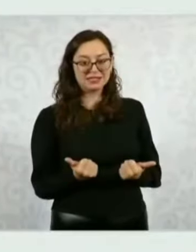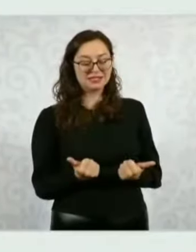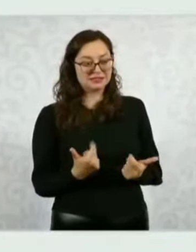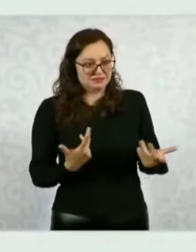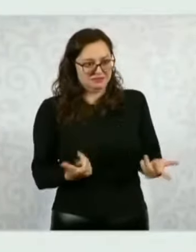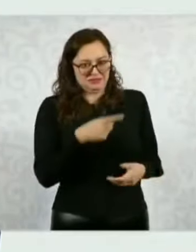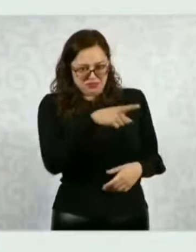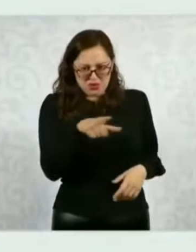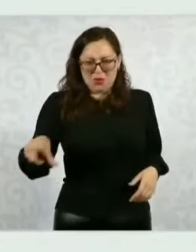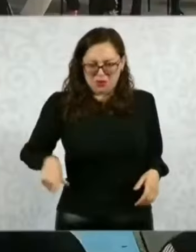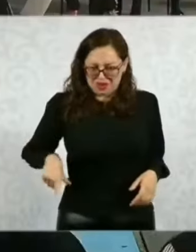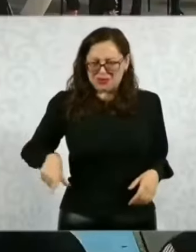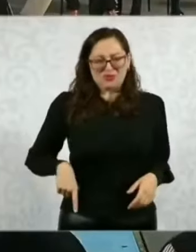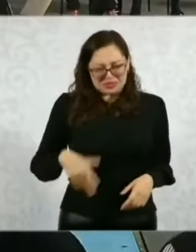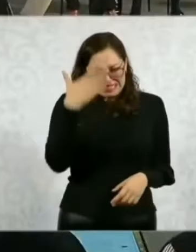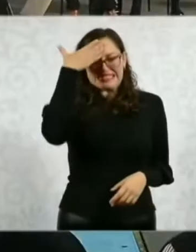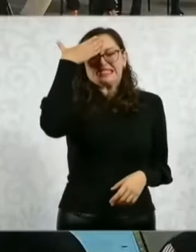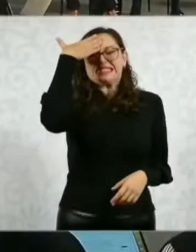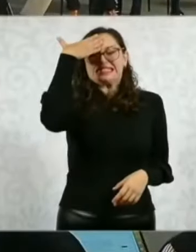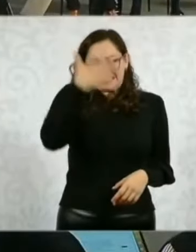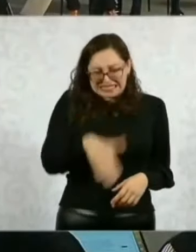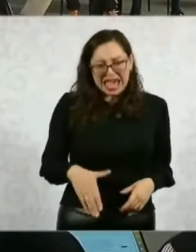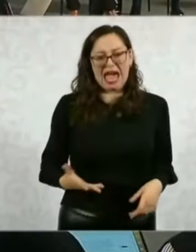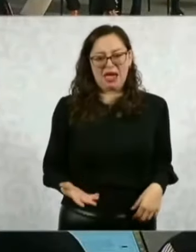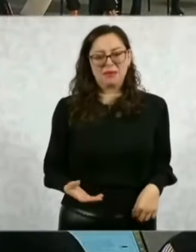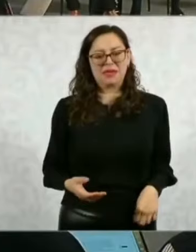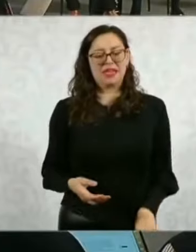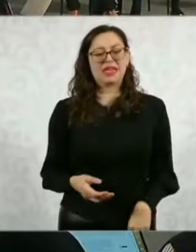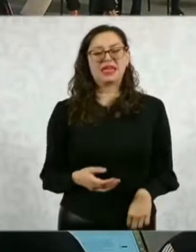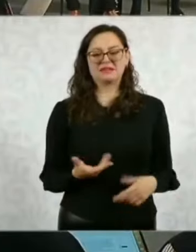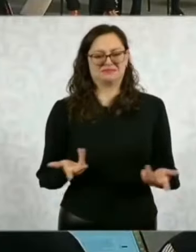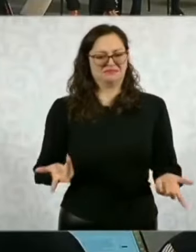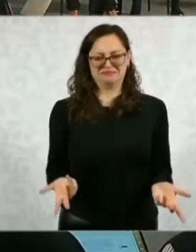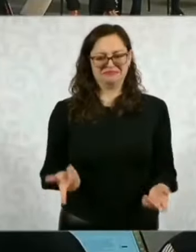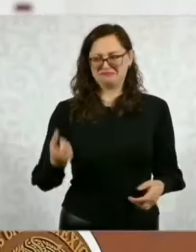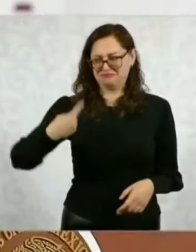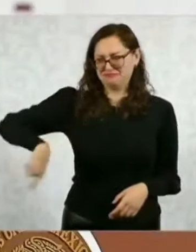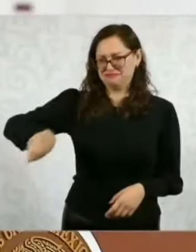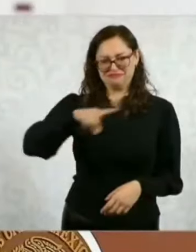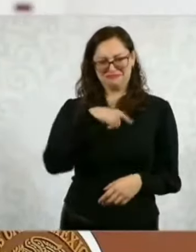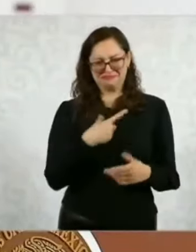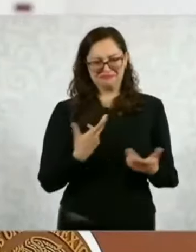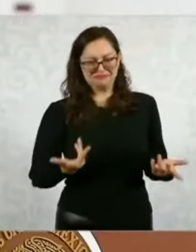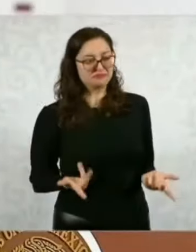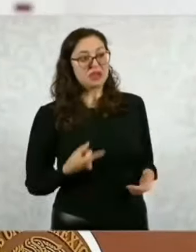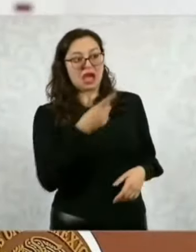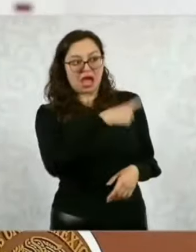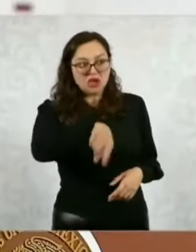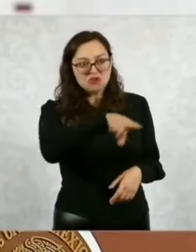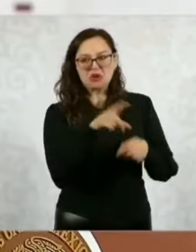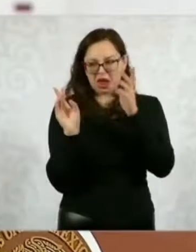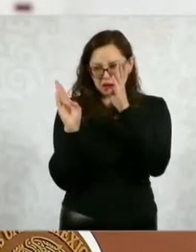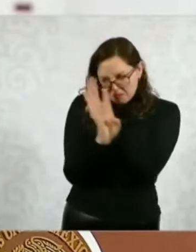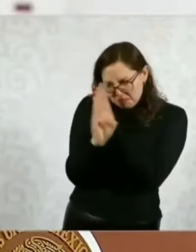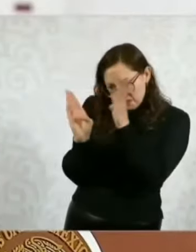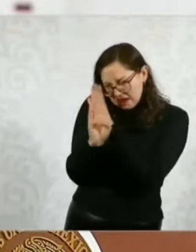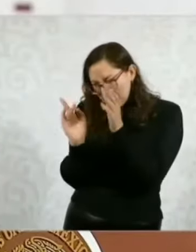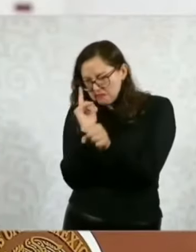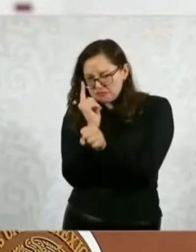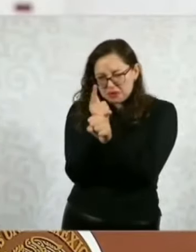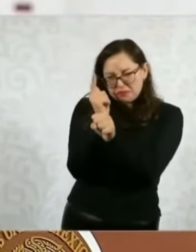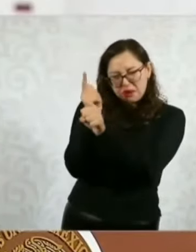información tenía procedente de todas partes y había espías del gobierno